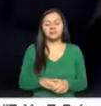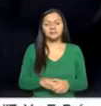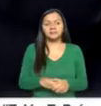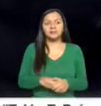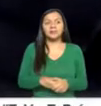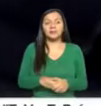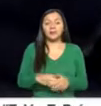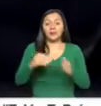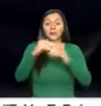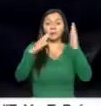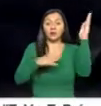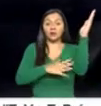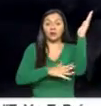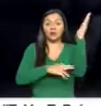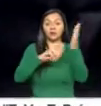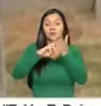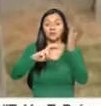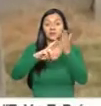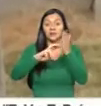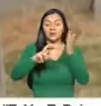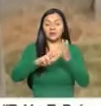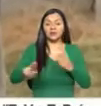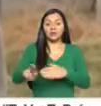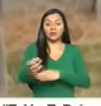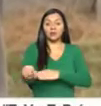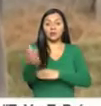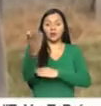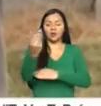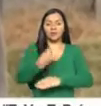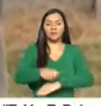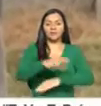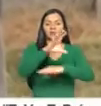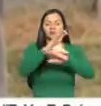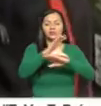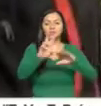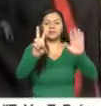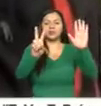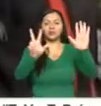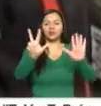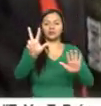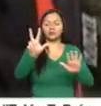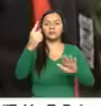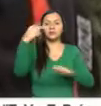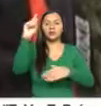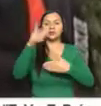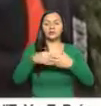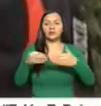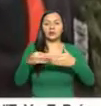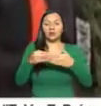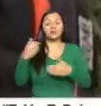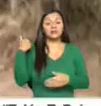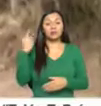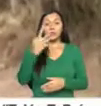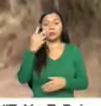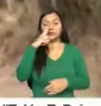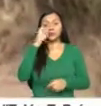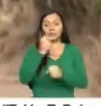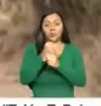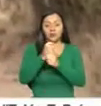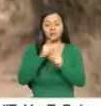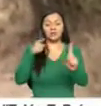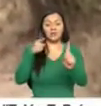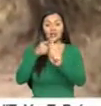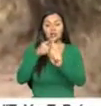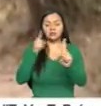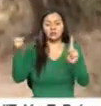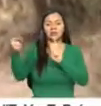El proyecto minero Río Blanco cuenta con una inversión de 28 millones de dólares y generará 400 empleos directos y más